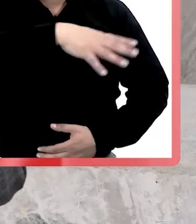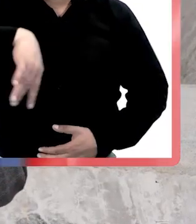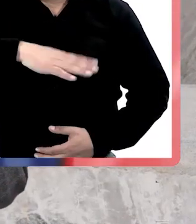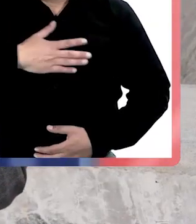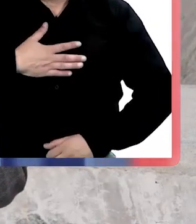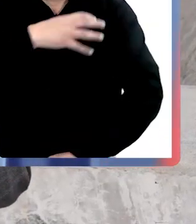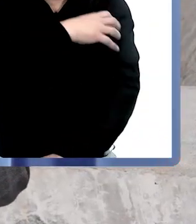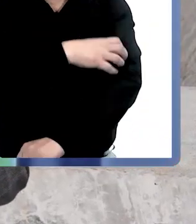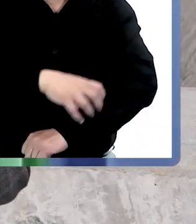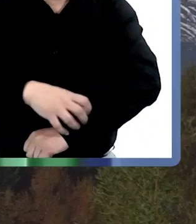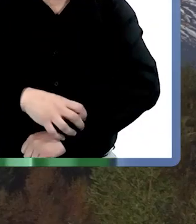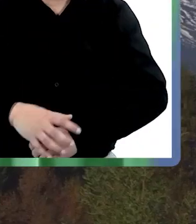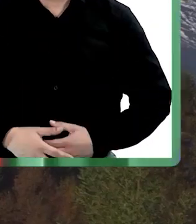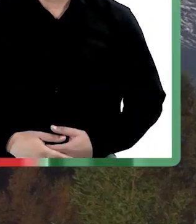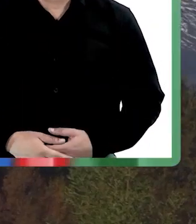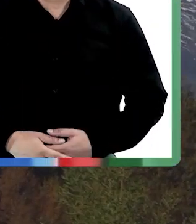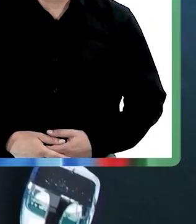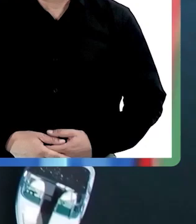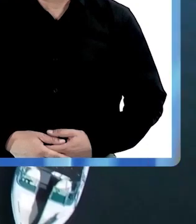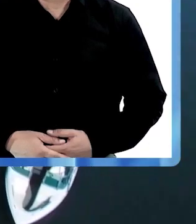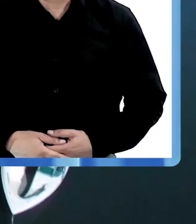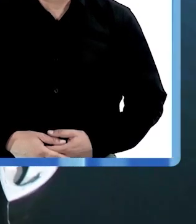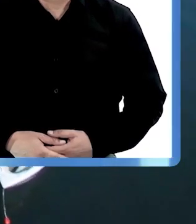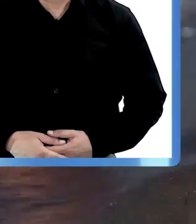Somos las regiones.